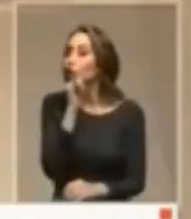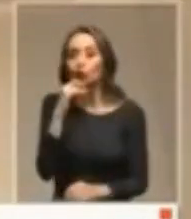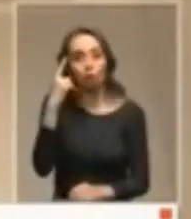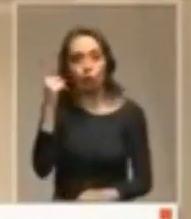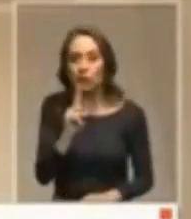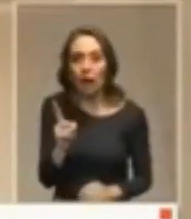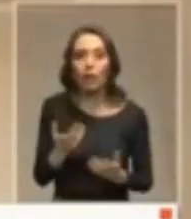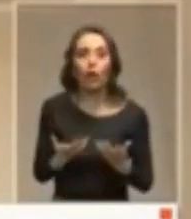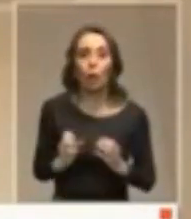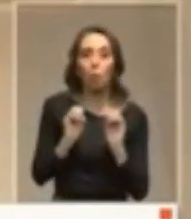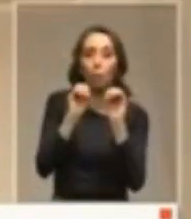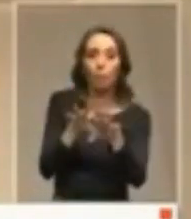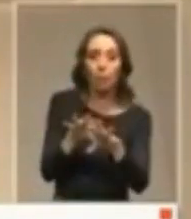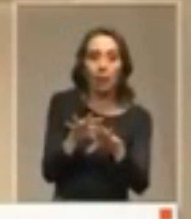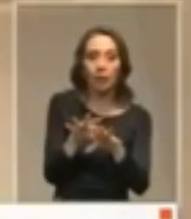si es que